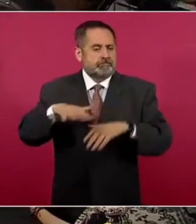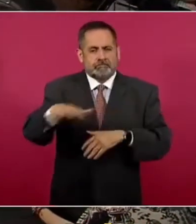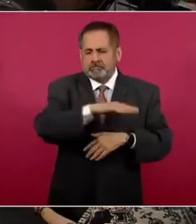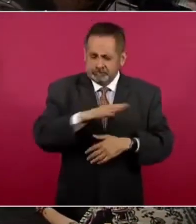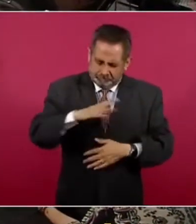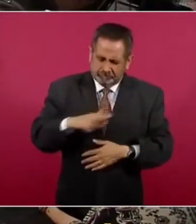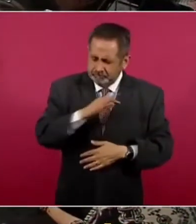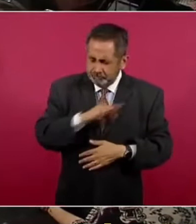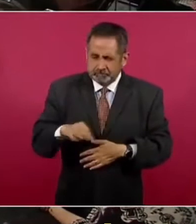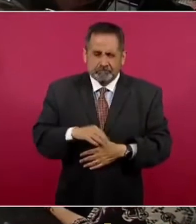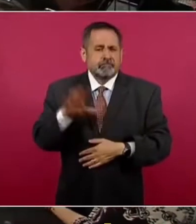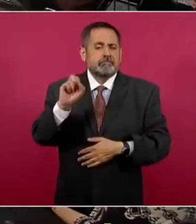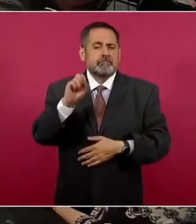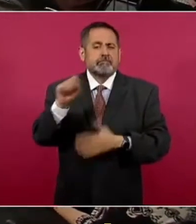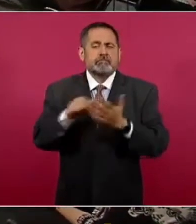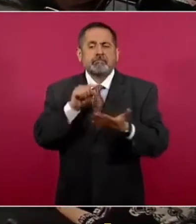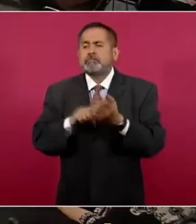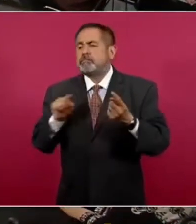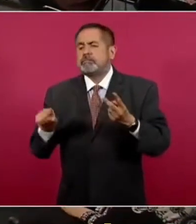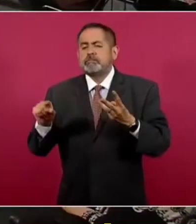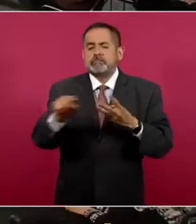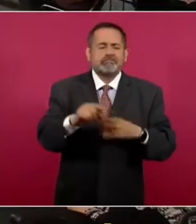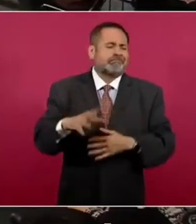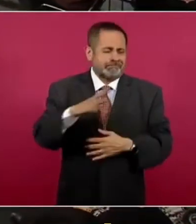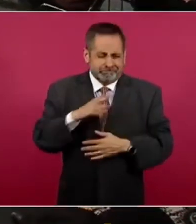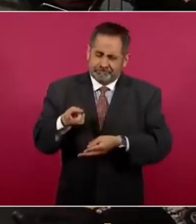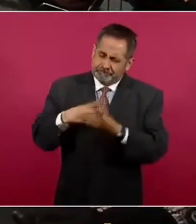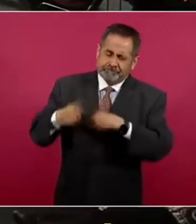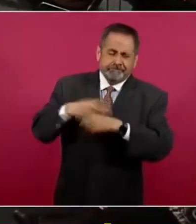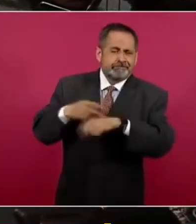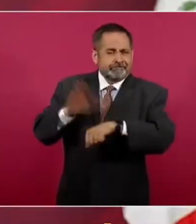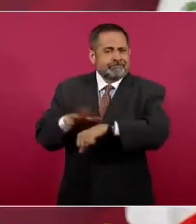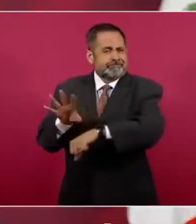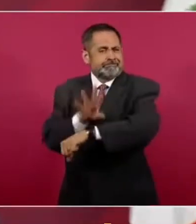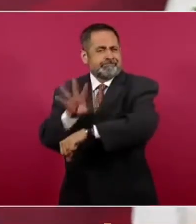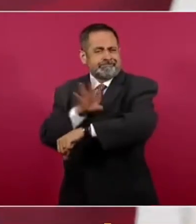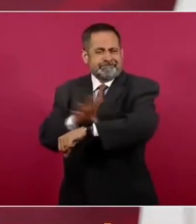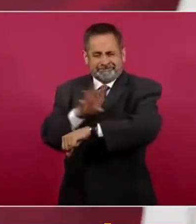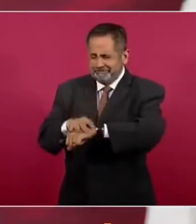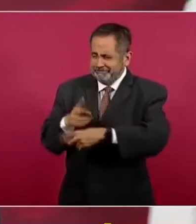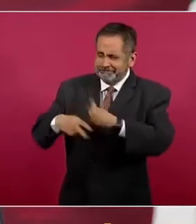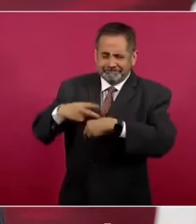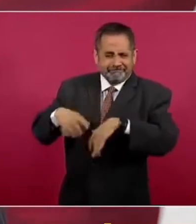60 hidroeléctricas. ¿Eso qué significa? Que vamos a producir para que dejen de estar